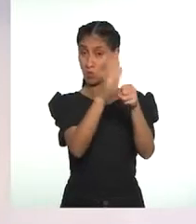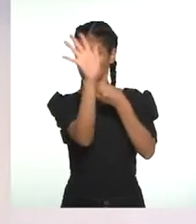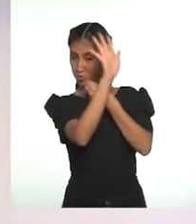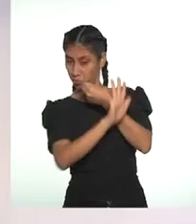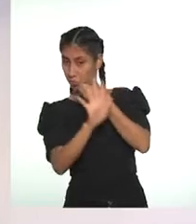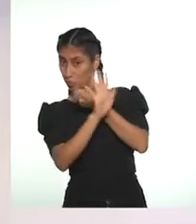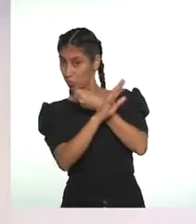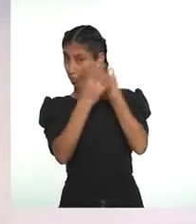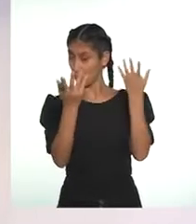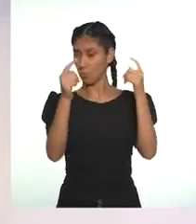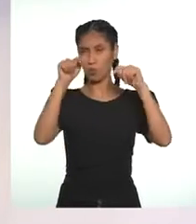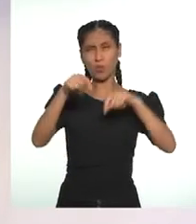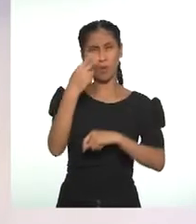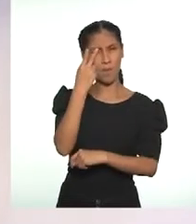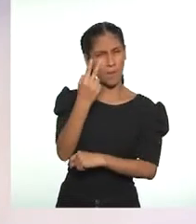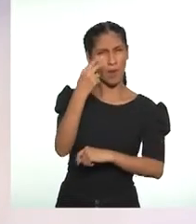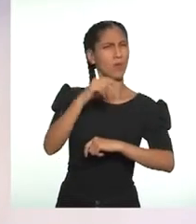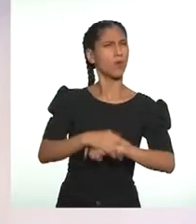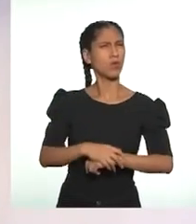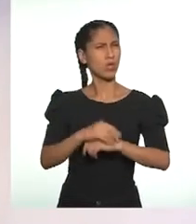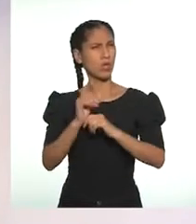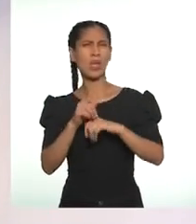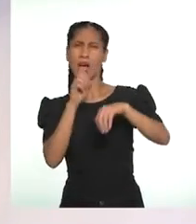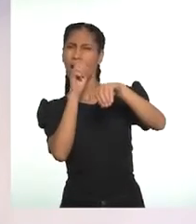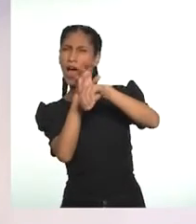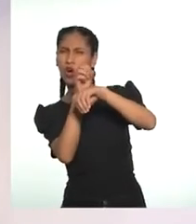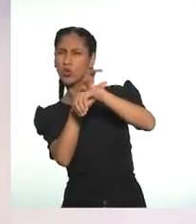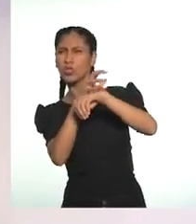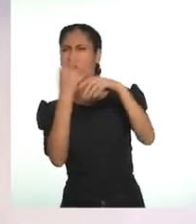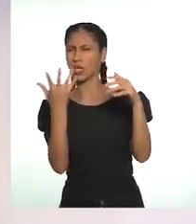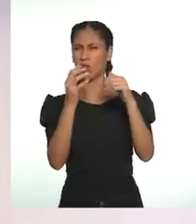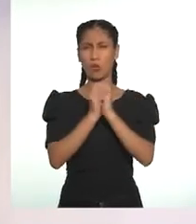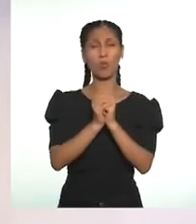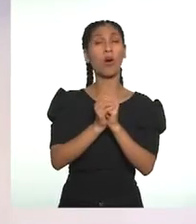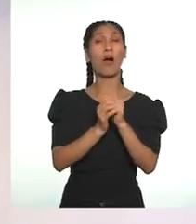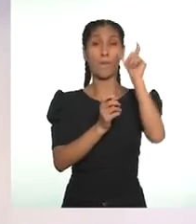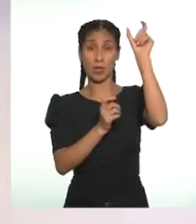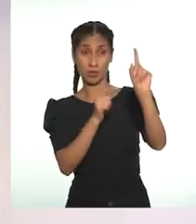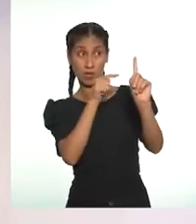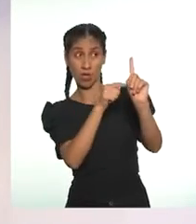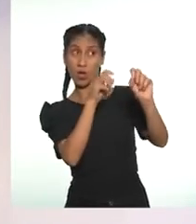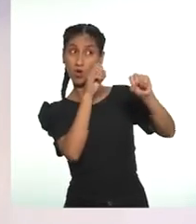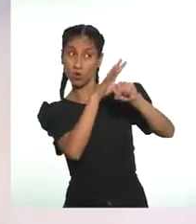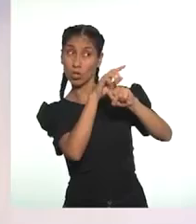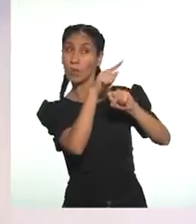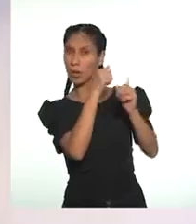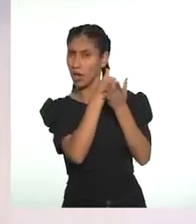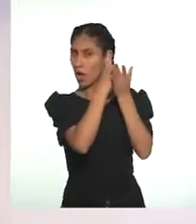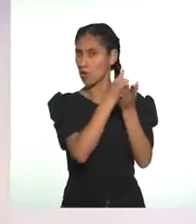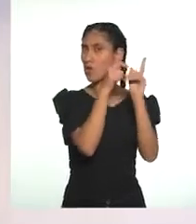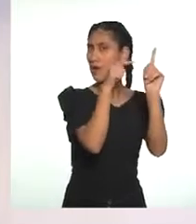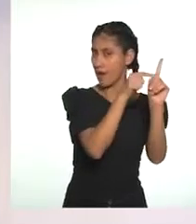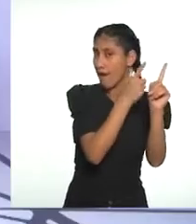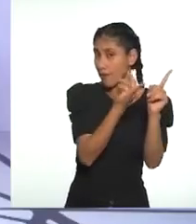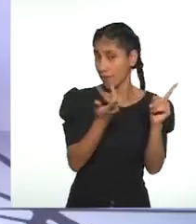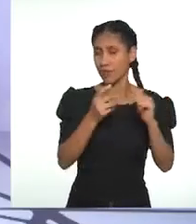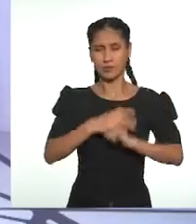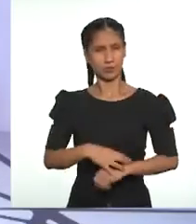Como podemos ver en la definición de la Real Academia Española, recomendar se trata de aconsejar a alguien para bien